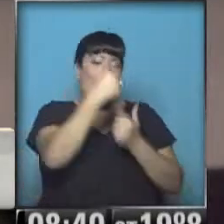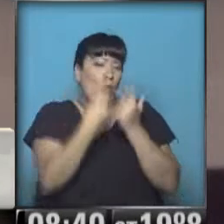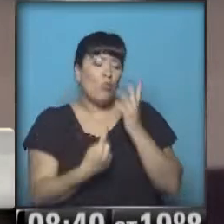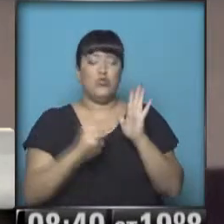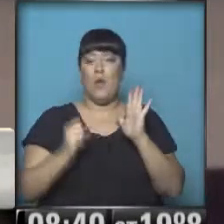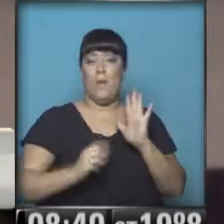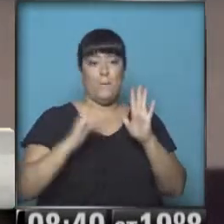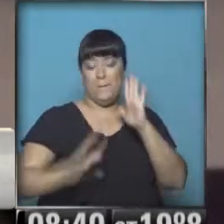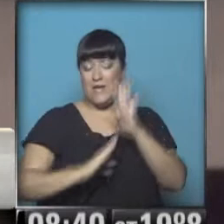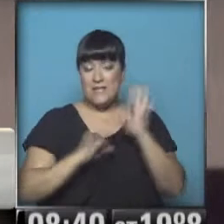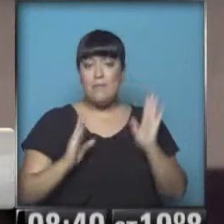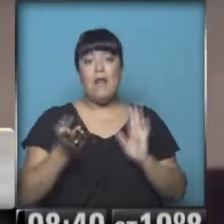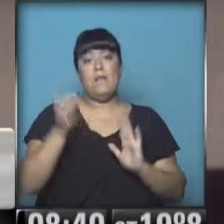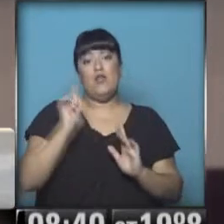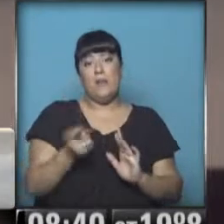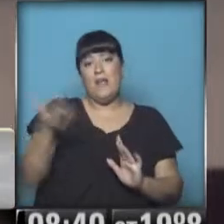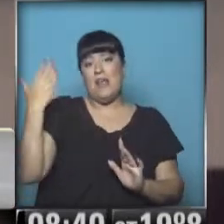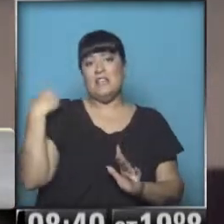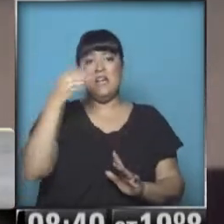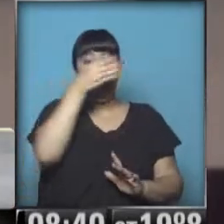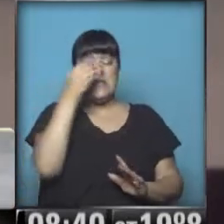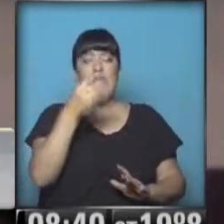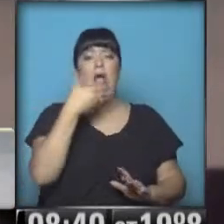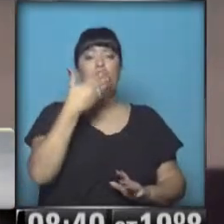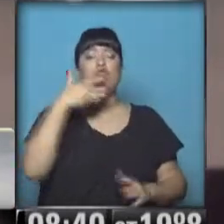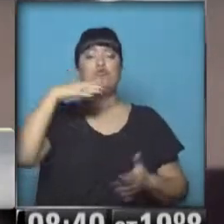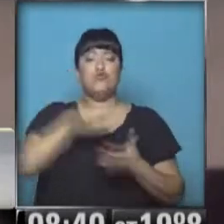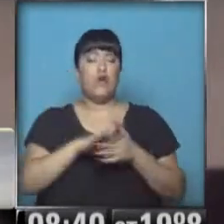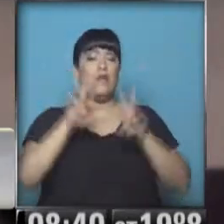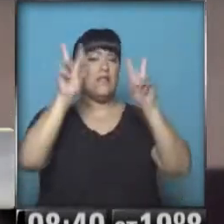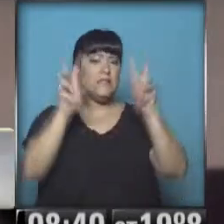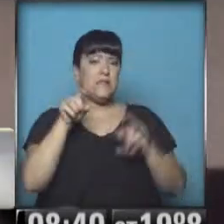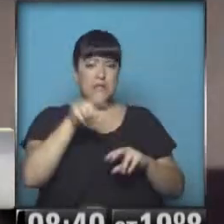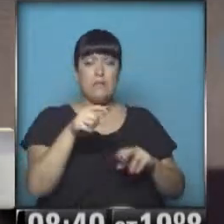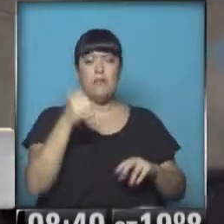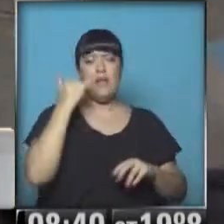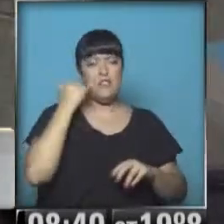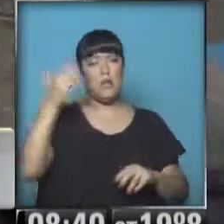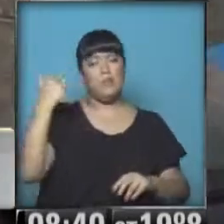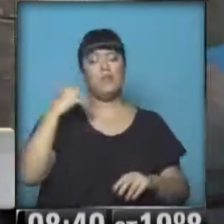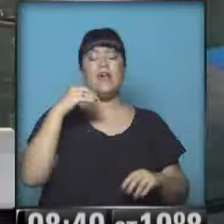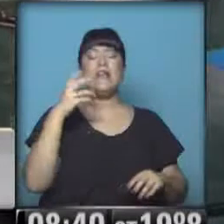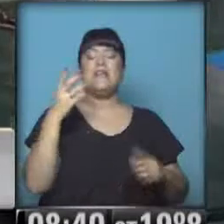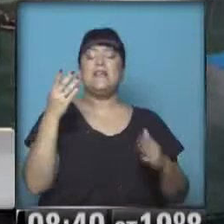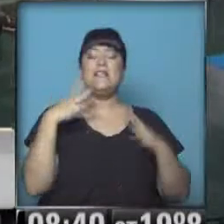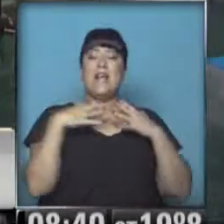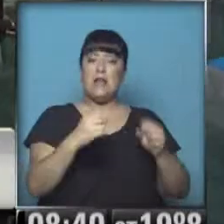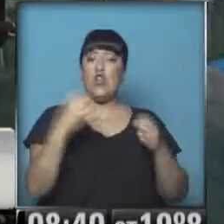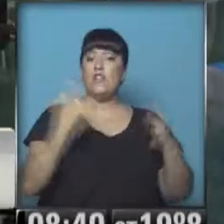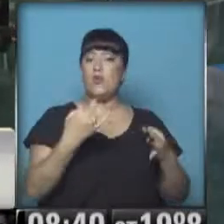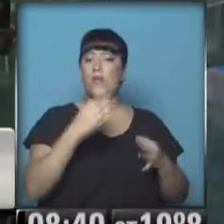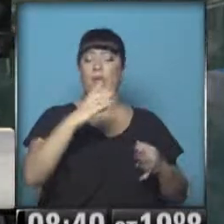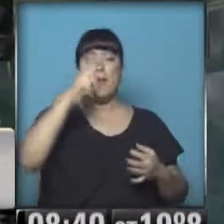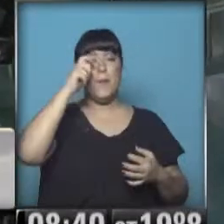para ser presidente también habló de un tema del cual ya venía hablando de ernest es un tiempo de que